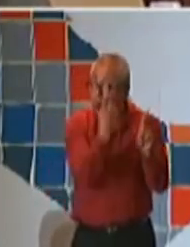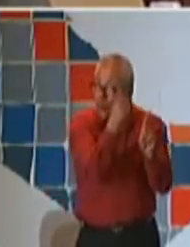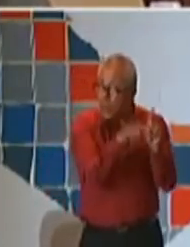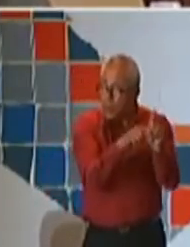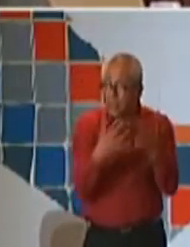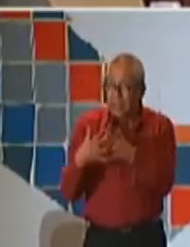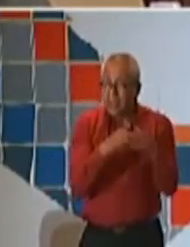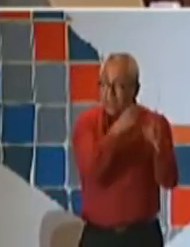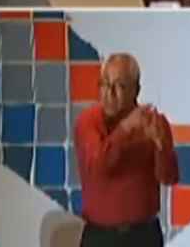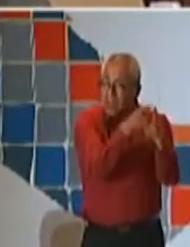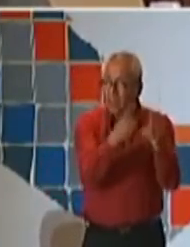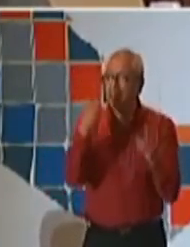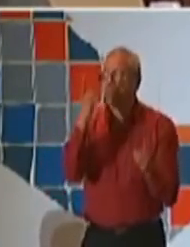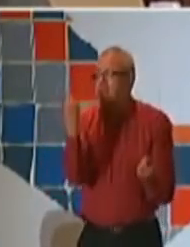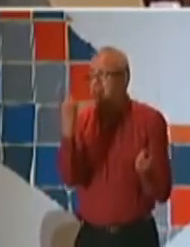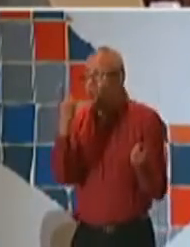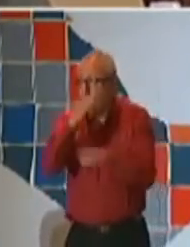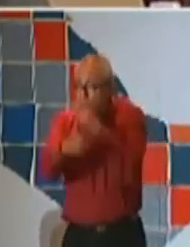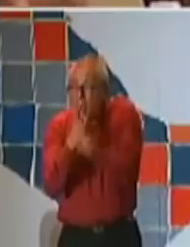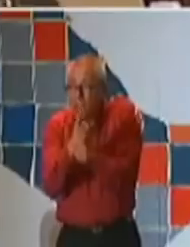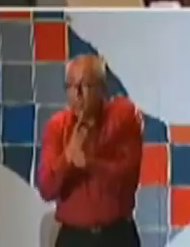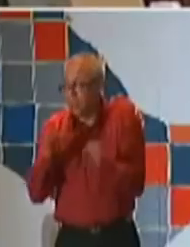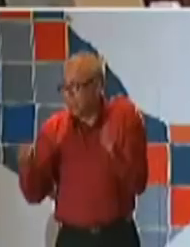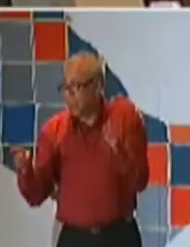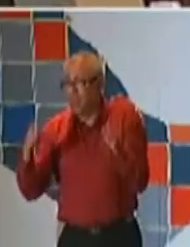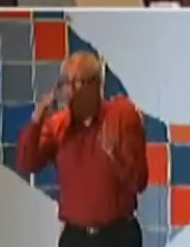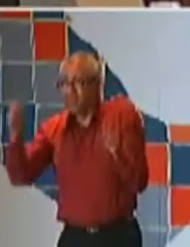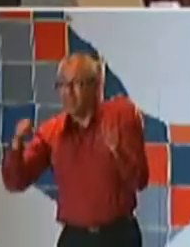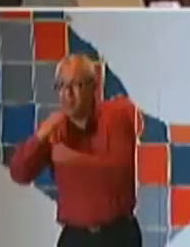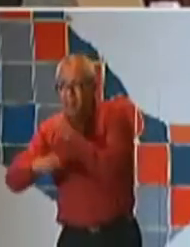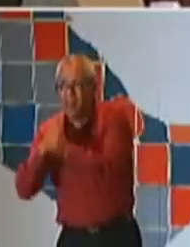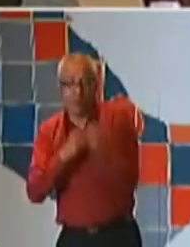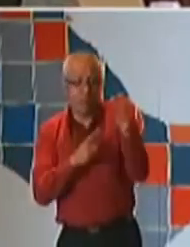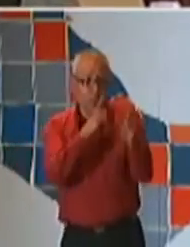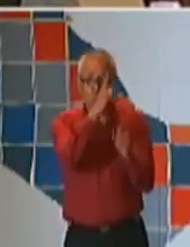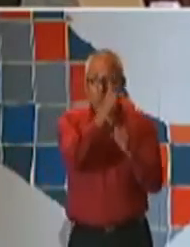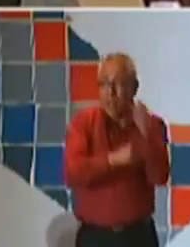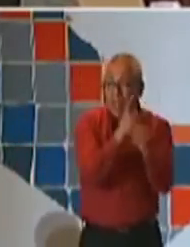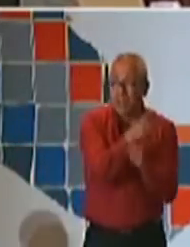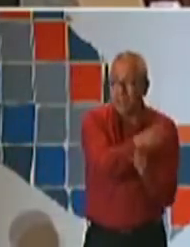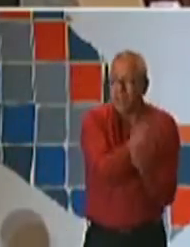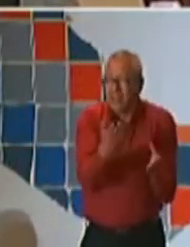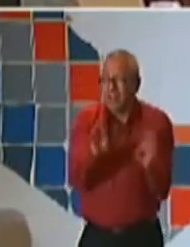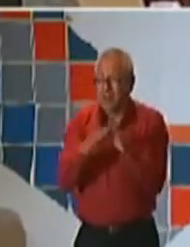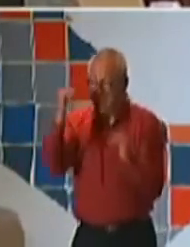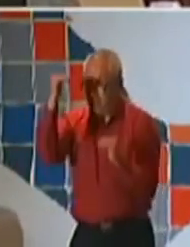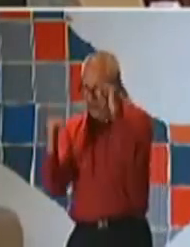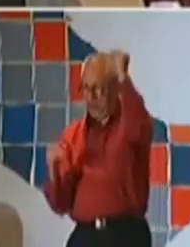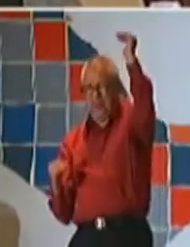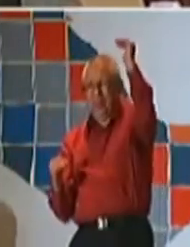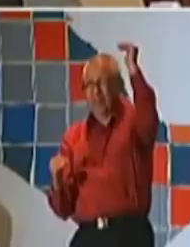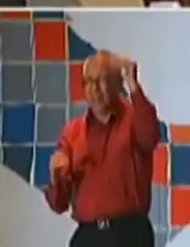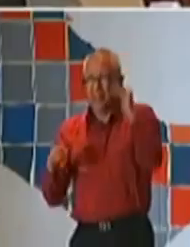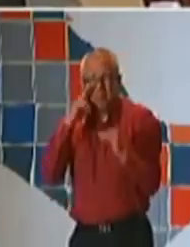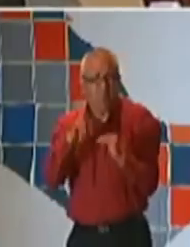Estados Unidos Es la continuación de la época colonial en una escala jamás conocida